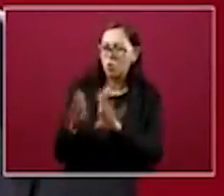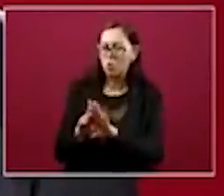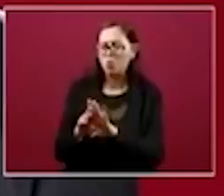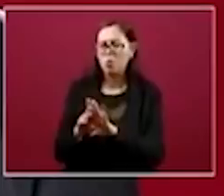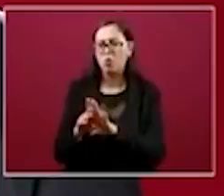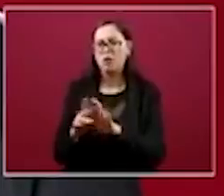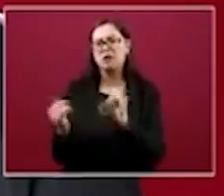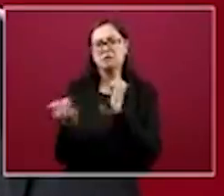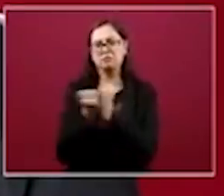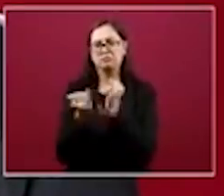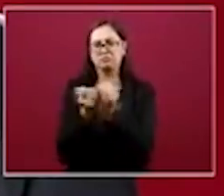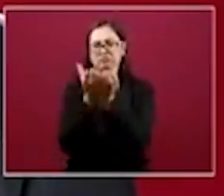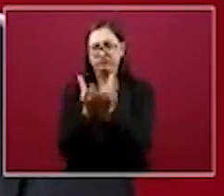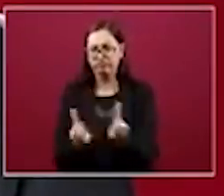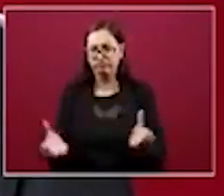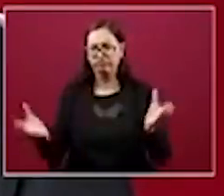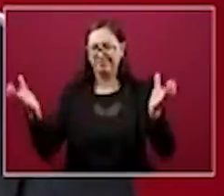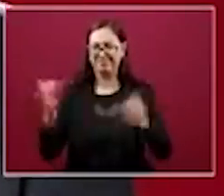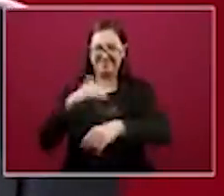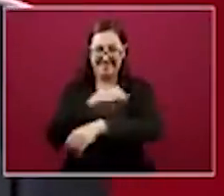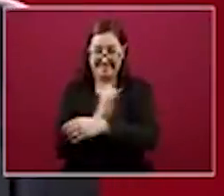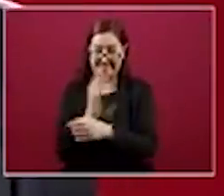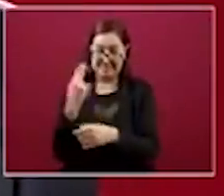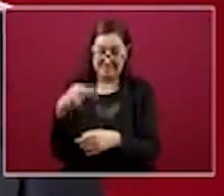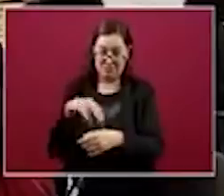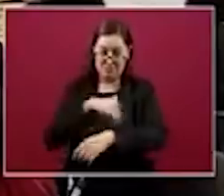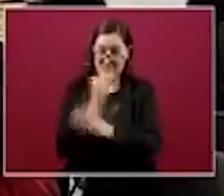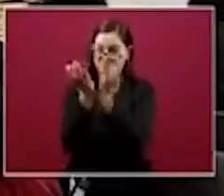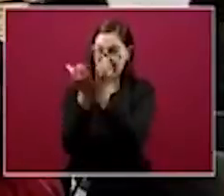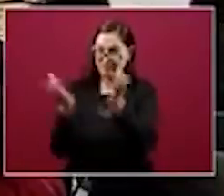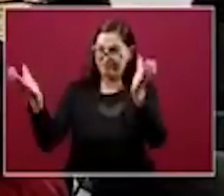las famosas ballenas. En ese entonces,